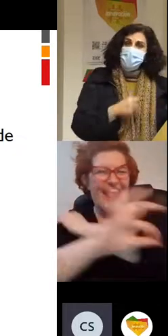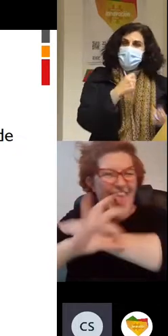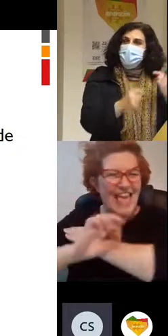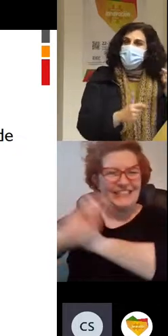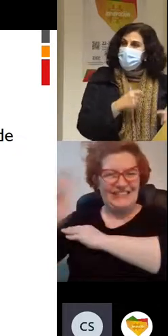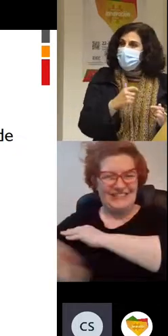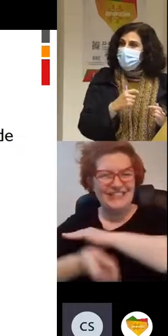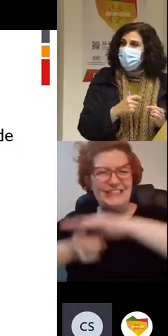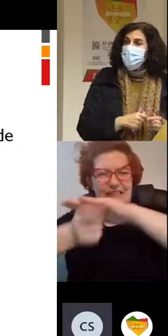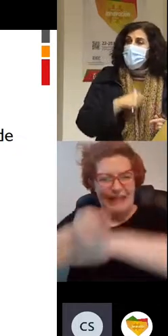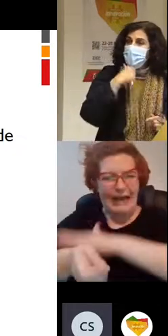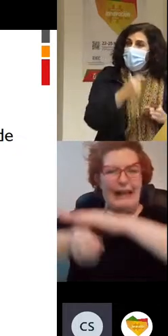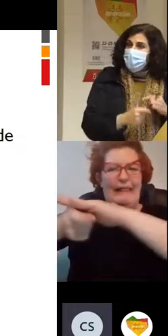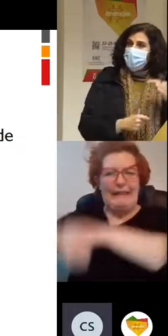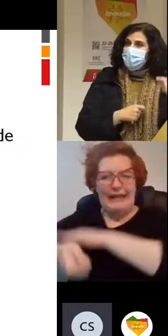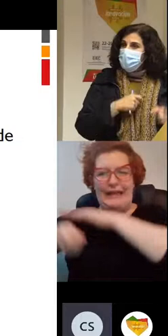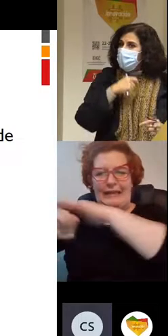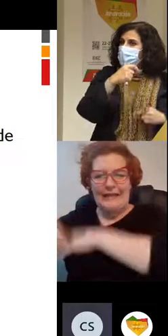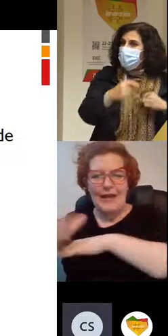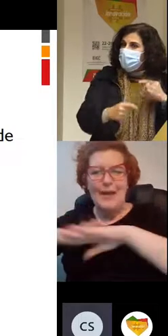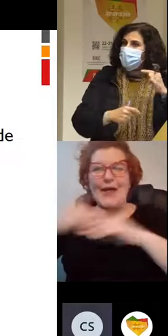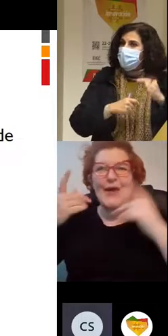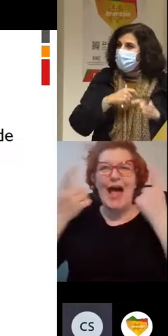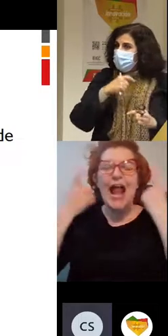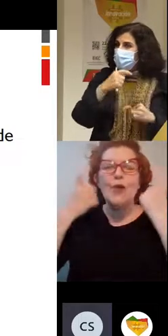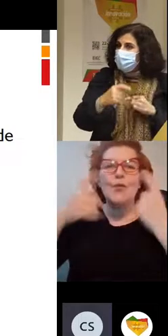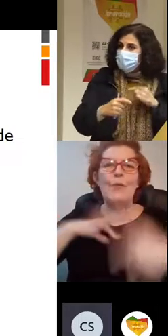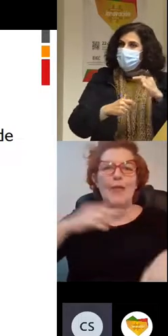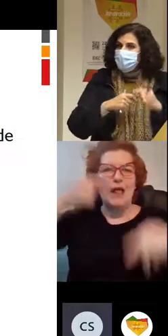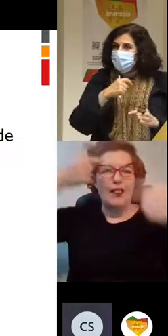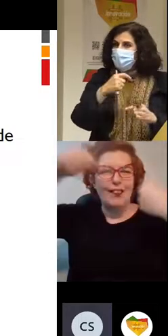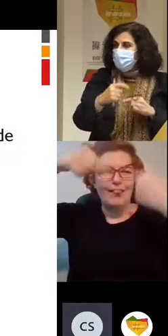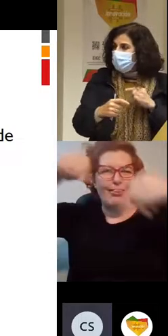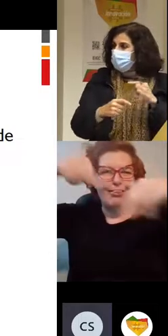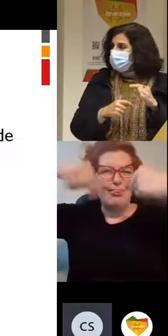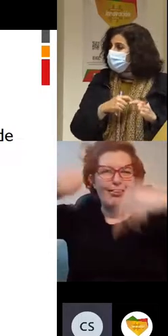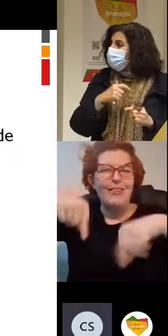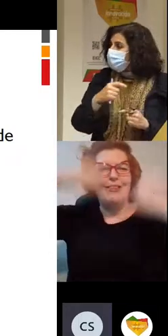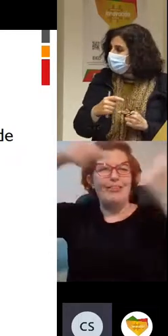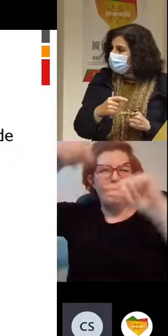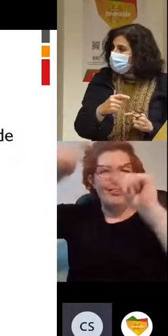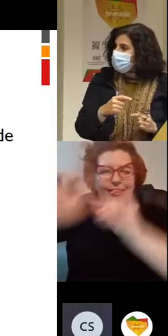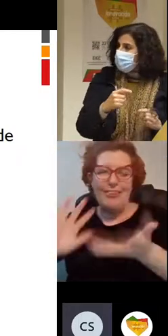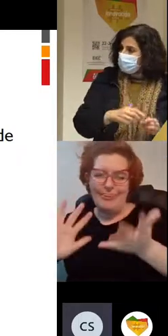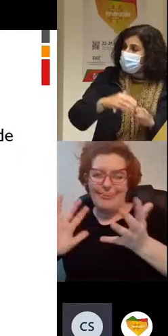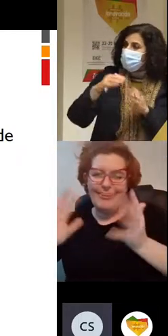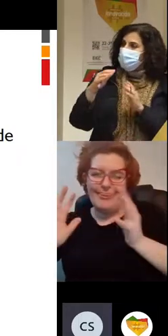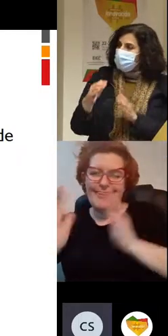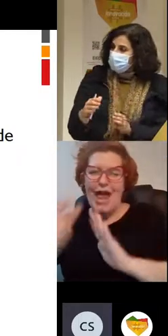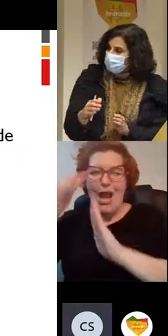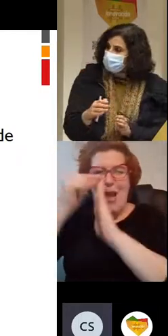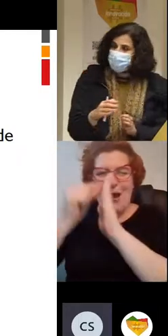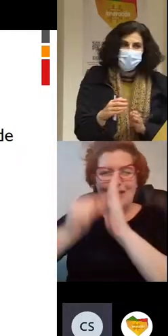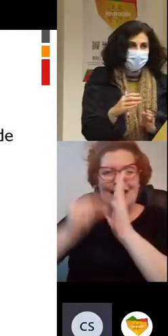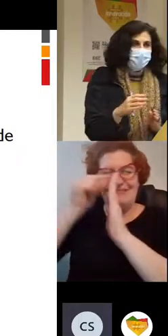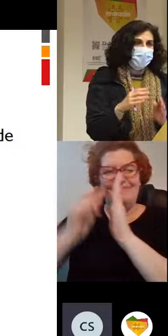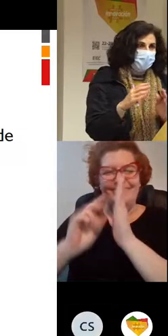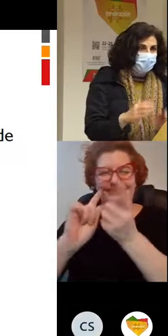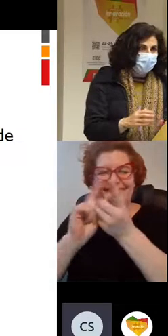las alumnas y los alumnos pueden ir corrigiendo paulatinamente e ir modificando sus notas hasta el final.